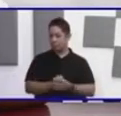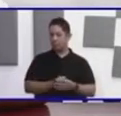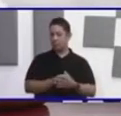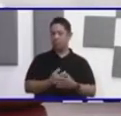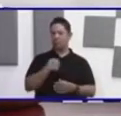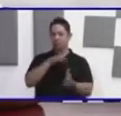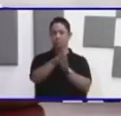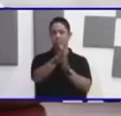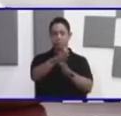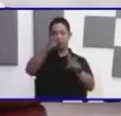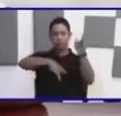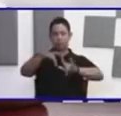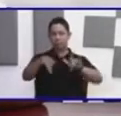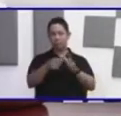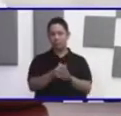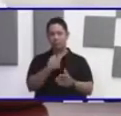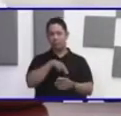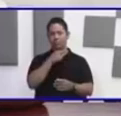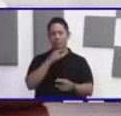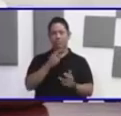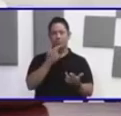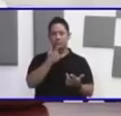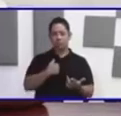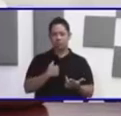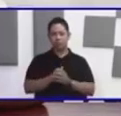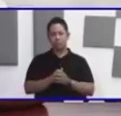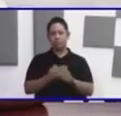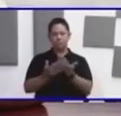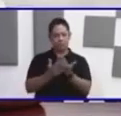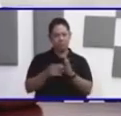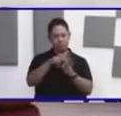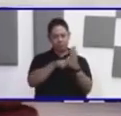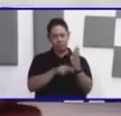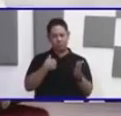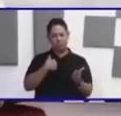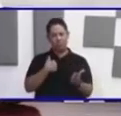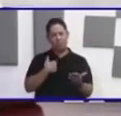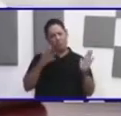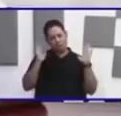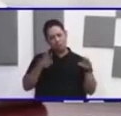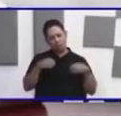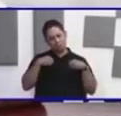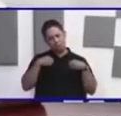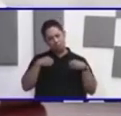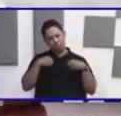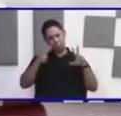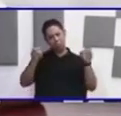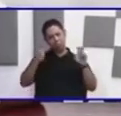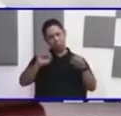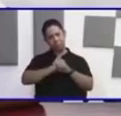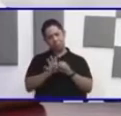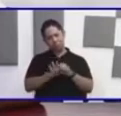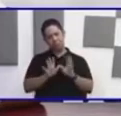decía yo al secretario, escucho requerimientos pues, que para mí podrían ser considerados válidos en el tema del